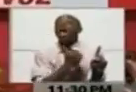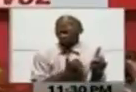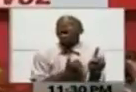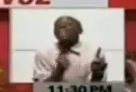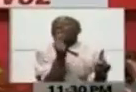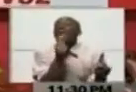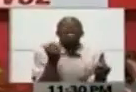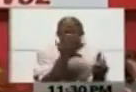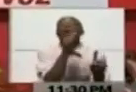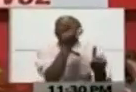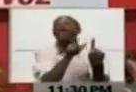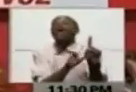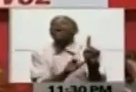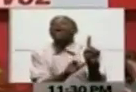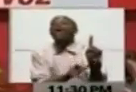¿Quién?